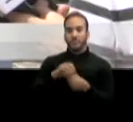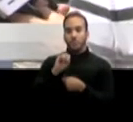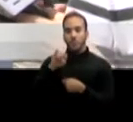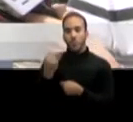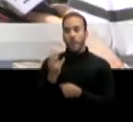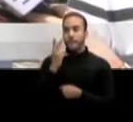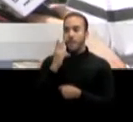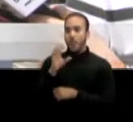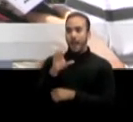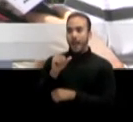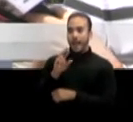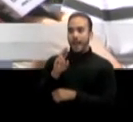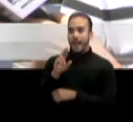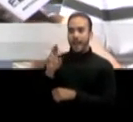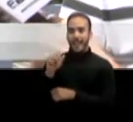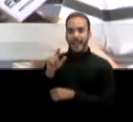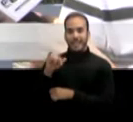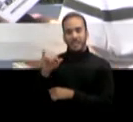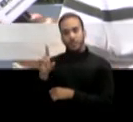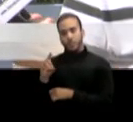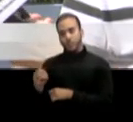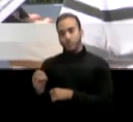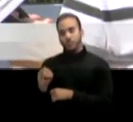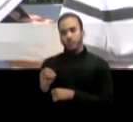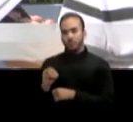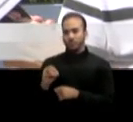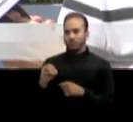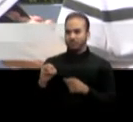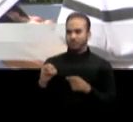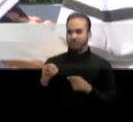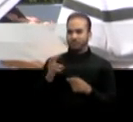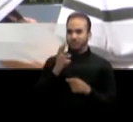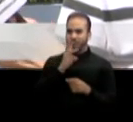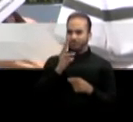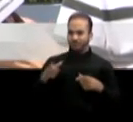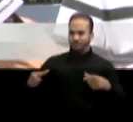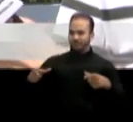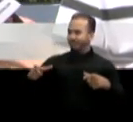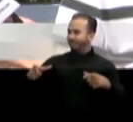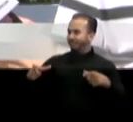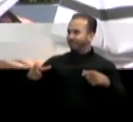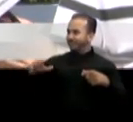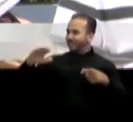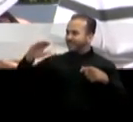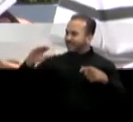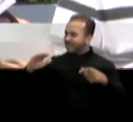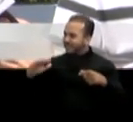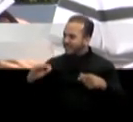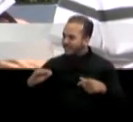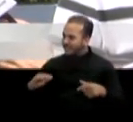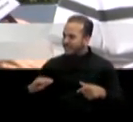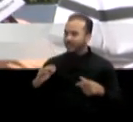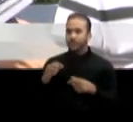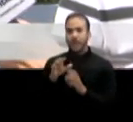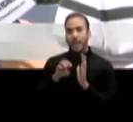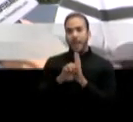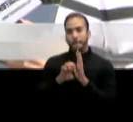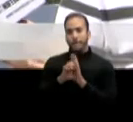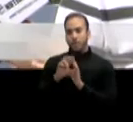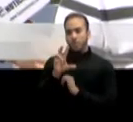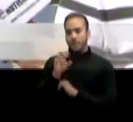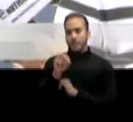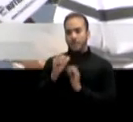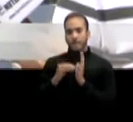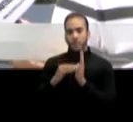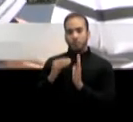reduciendo aceleradamente, son condiciones bastante atípicas. Para que tengas una idea, el sábado estaban entrando 30 millones de galones al embalse,